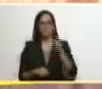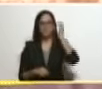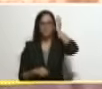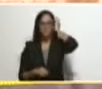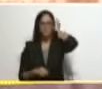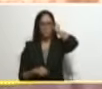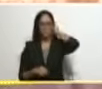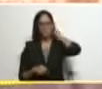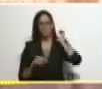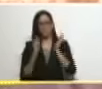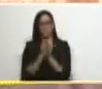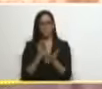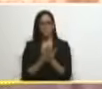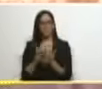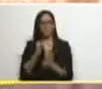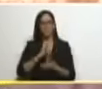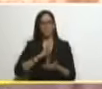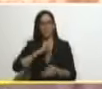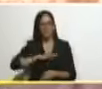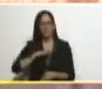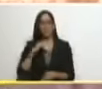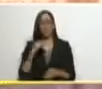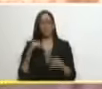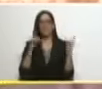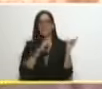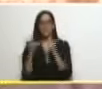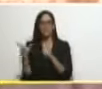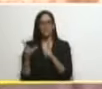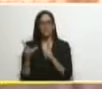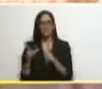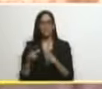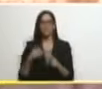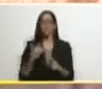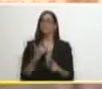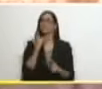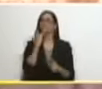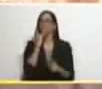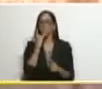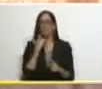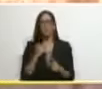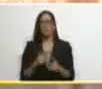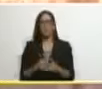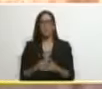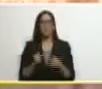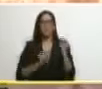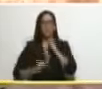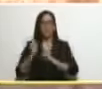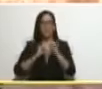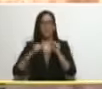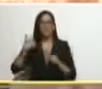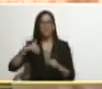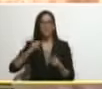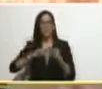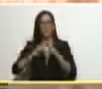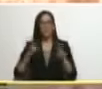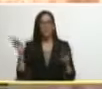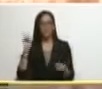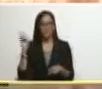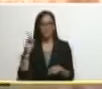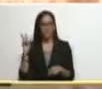Por eso siempre hay que estar preparado, con la guardia en alto, la moral en alto, para defender el derecho a la paz de